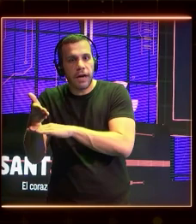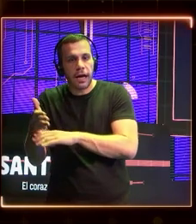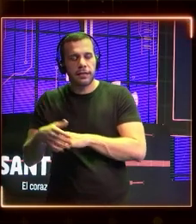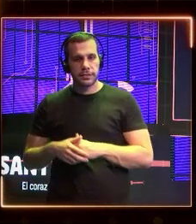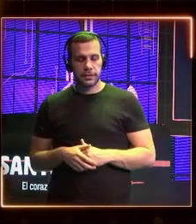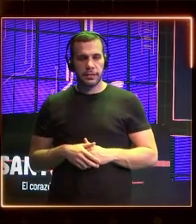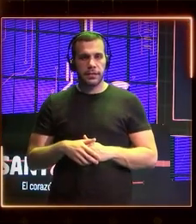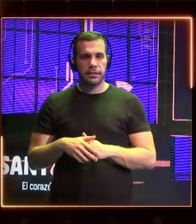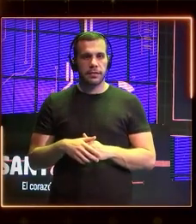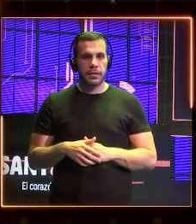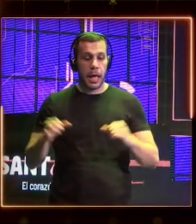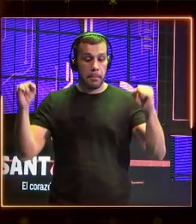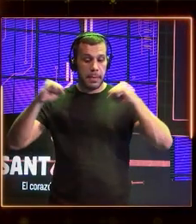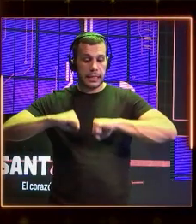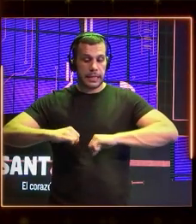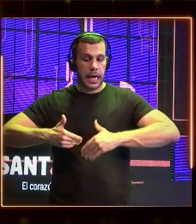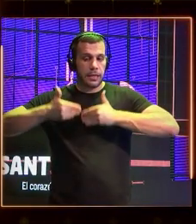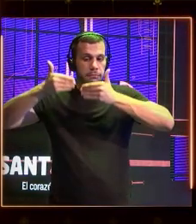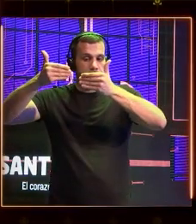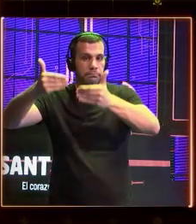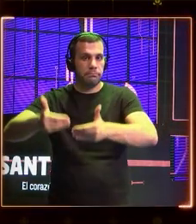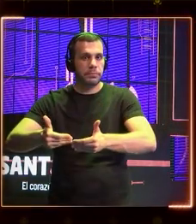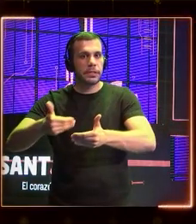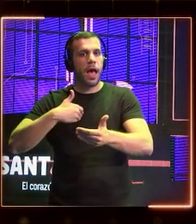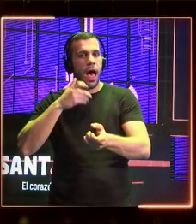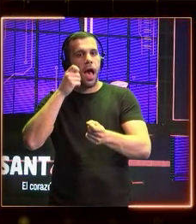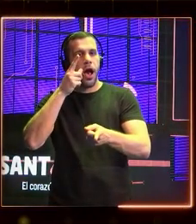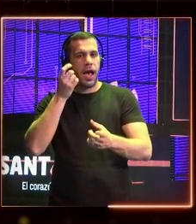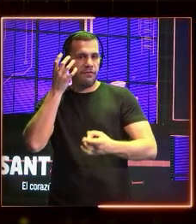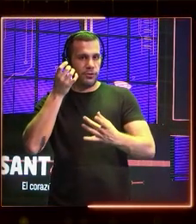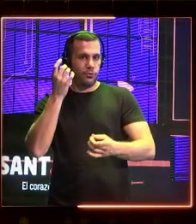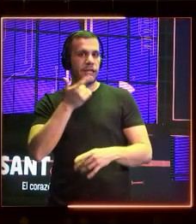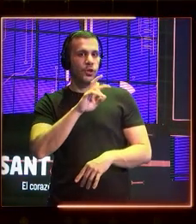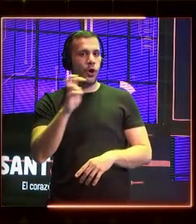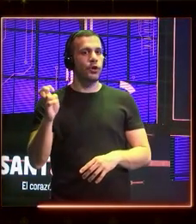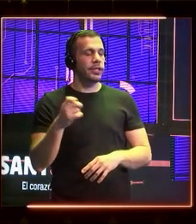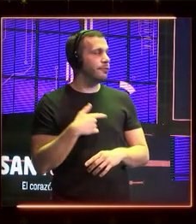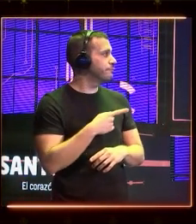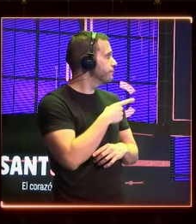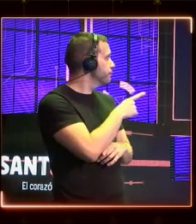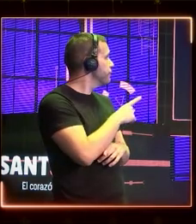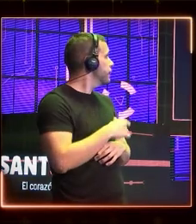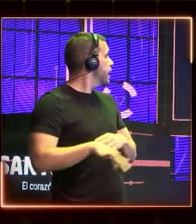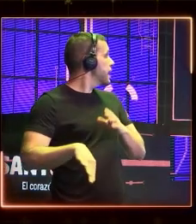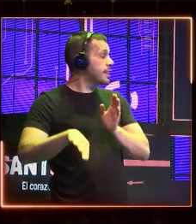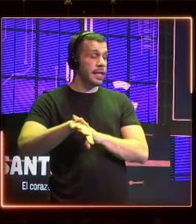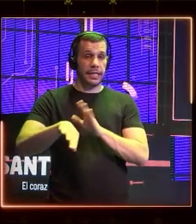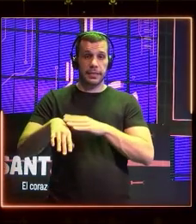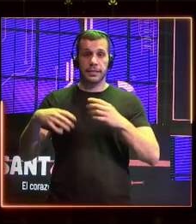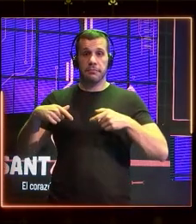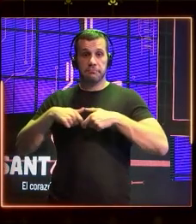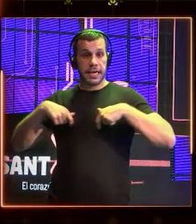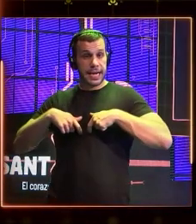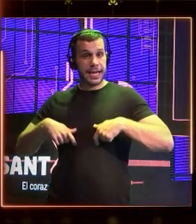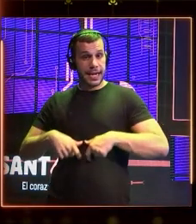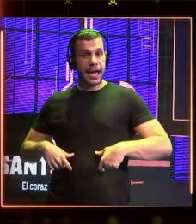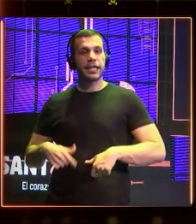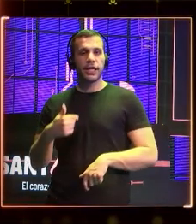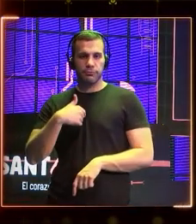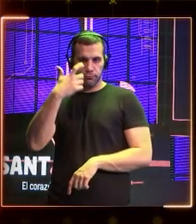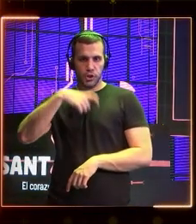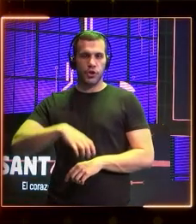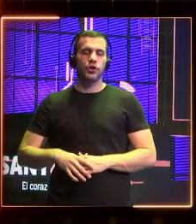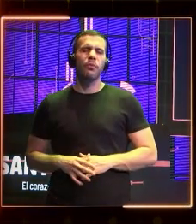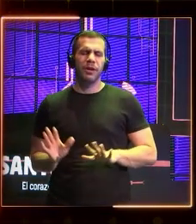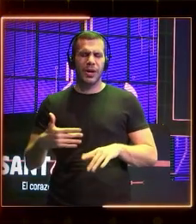tarde descubrí que que me pasaron más aventuras Ese soy yo el de la derecha eh el de las rayas Pero hace mucho